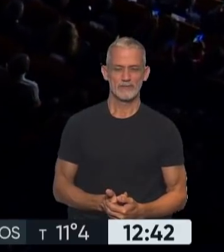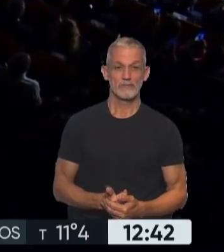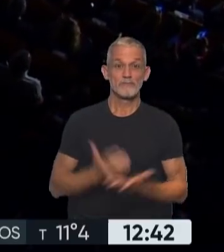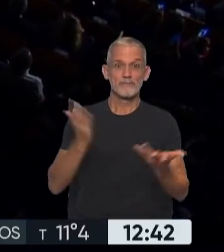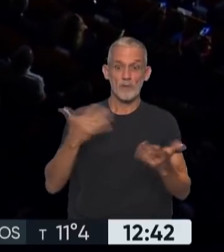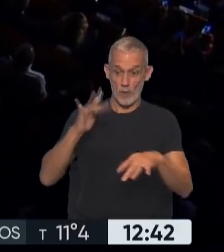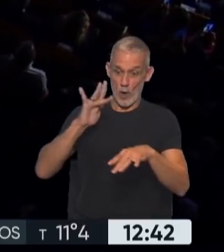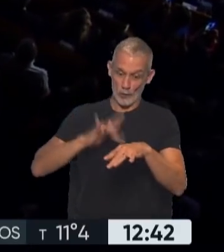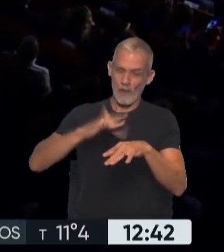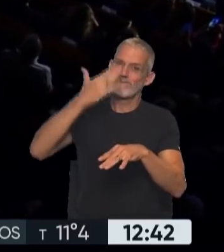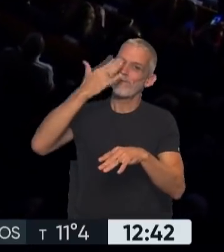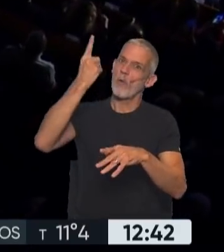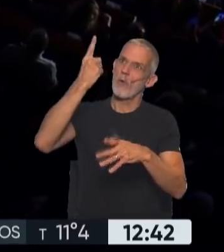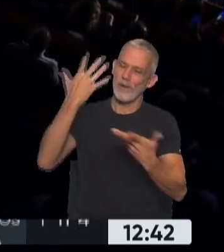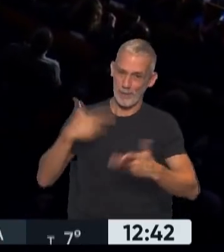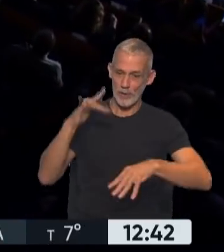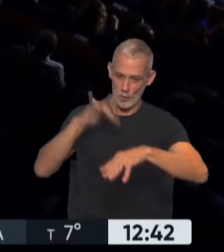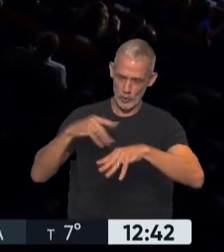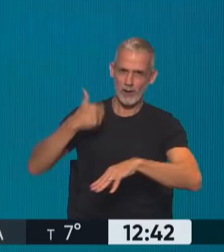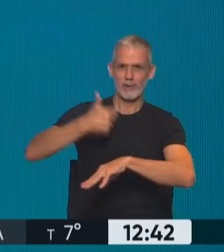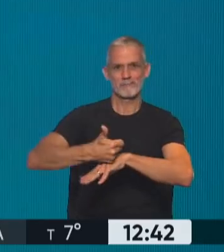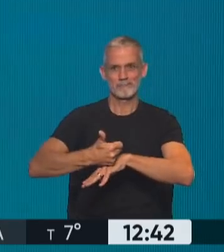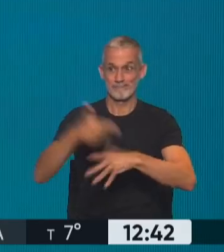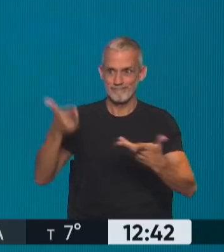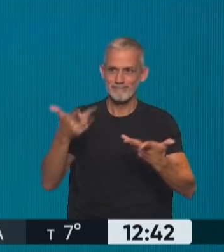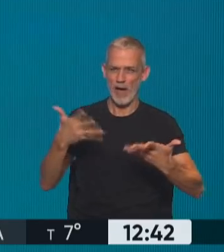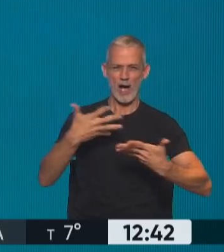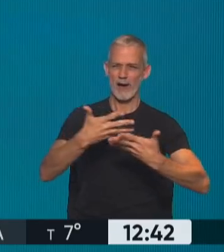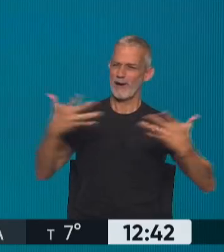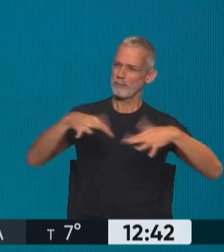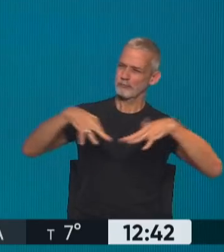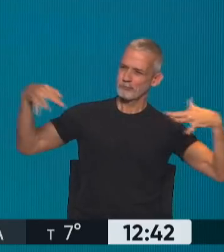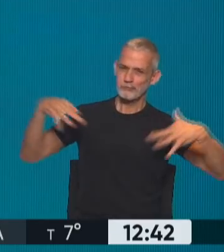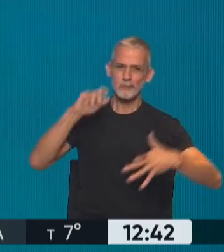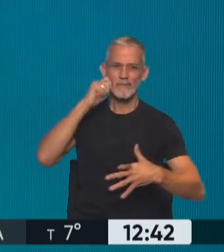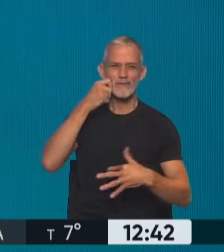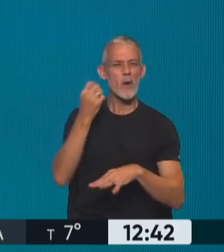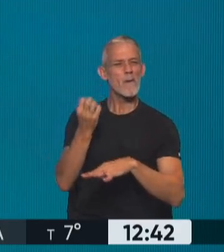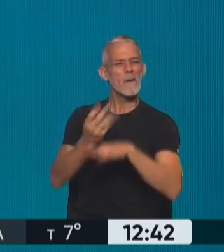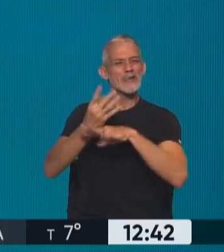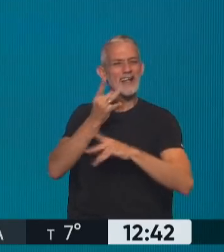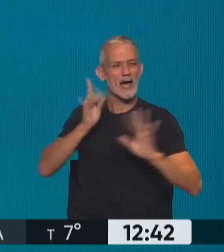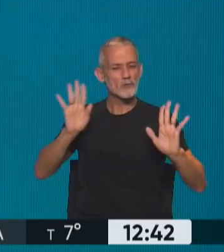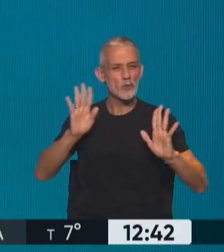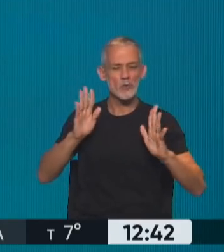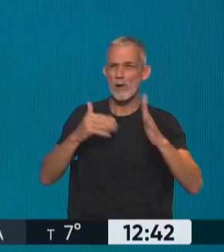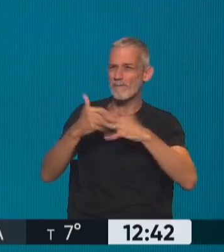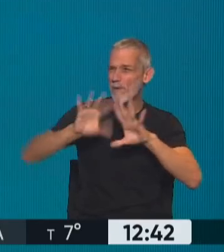Me tocaba finalmente en esta magnífica Ballena Azul, que es una